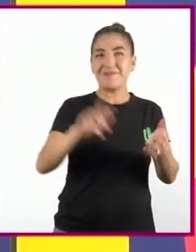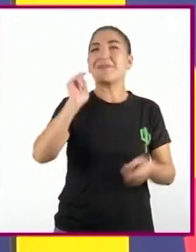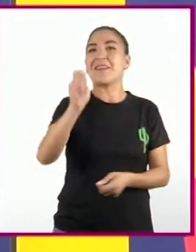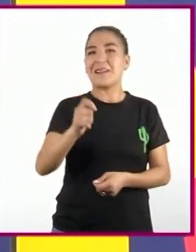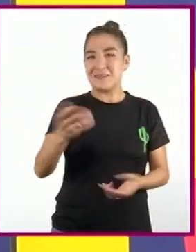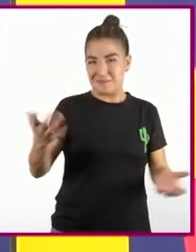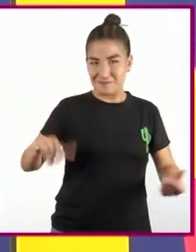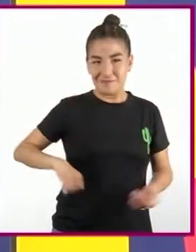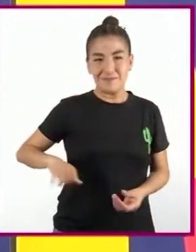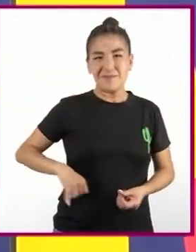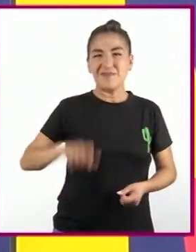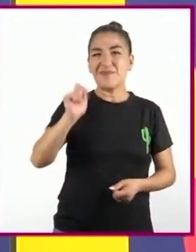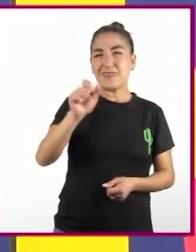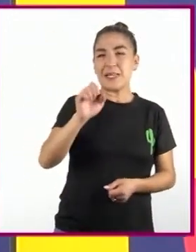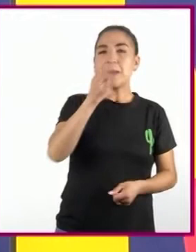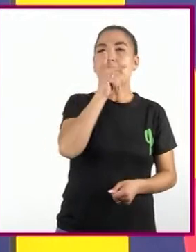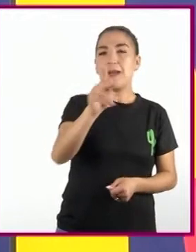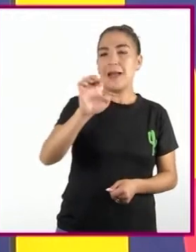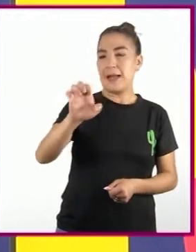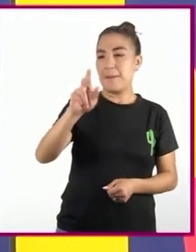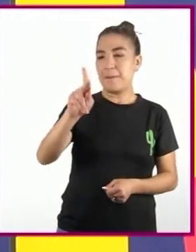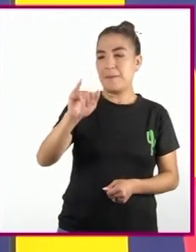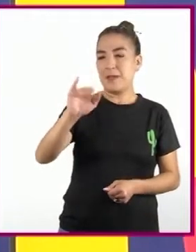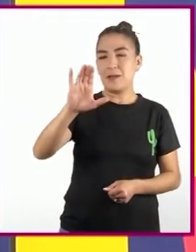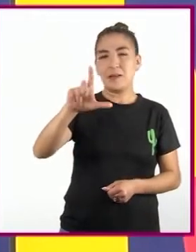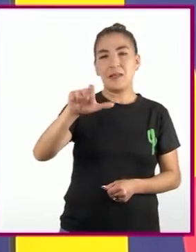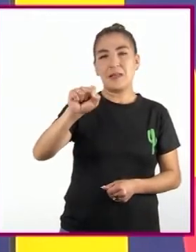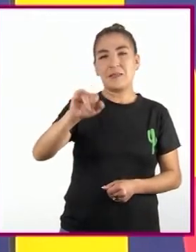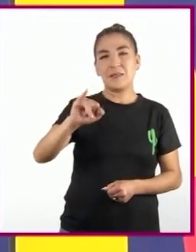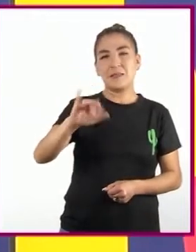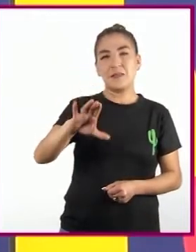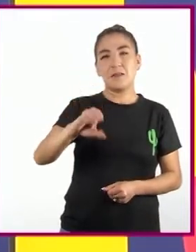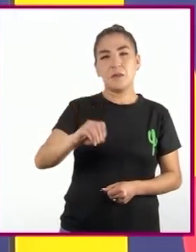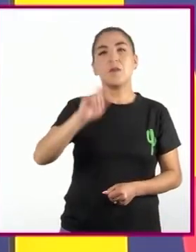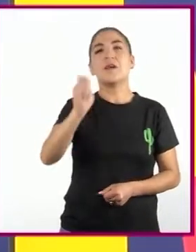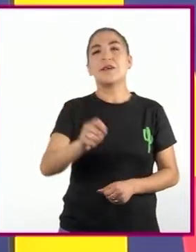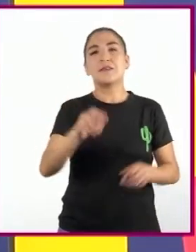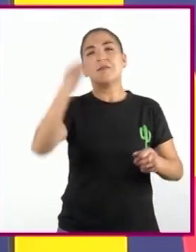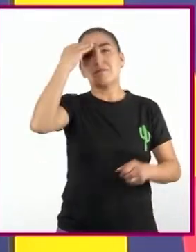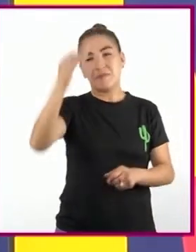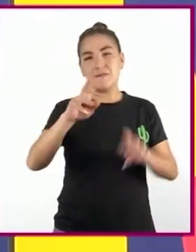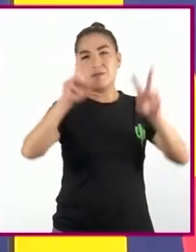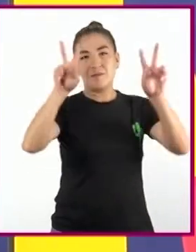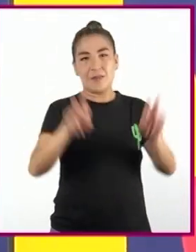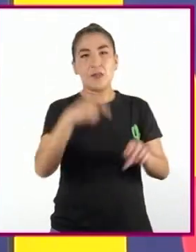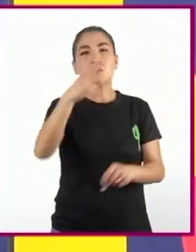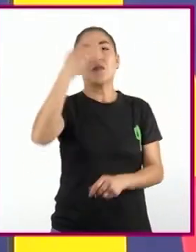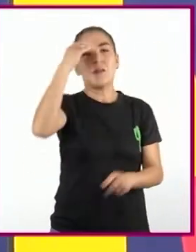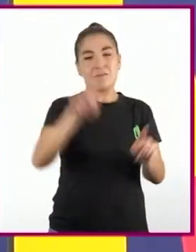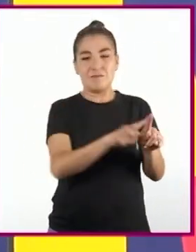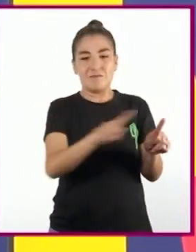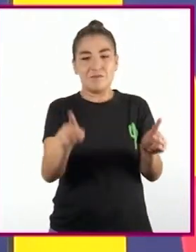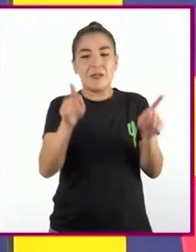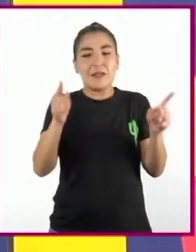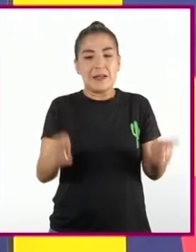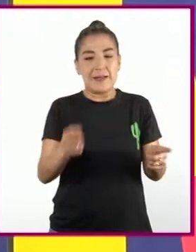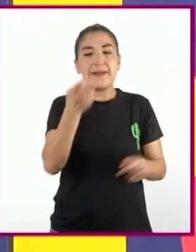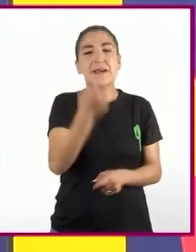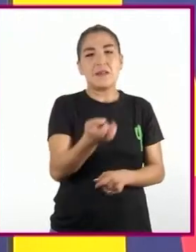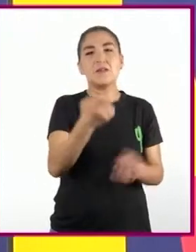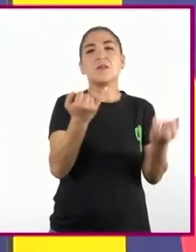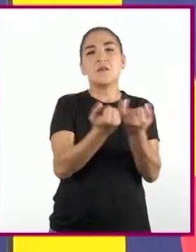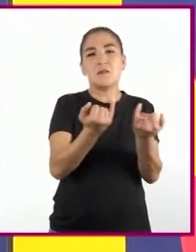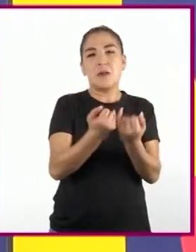término epiclásico, el cual se refiere al segmento final del periodo clásico, por lo que es llamado también